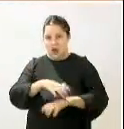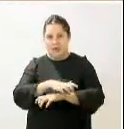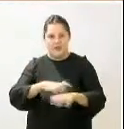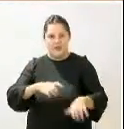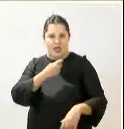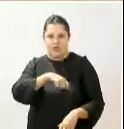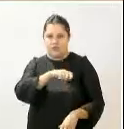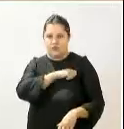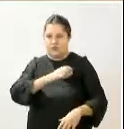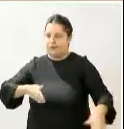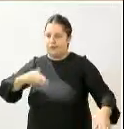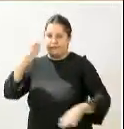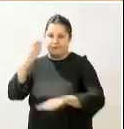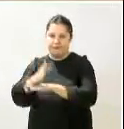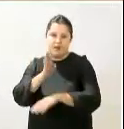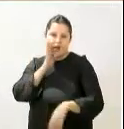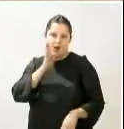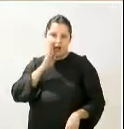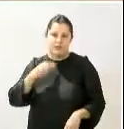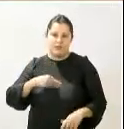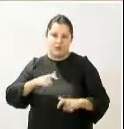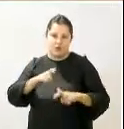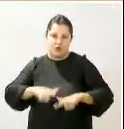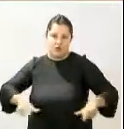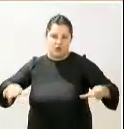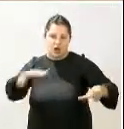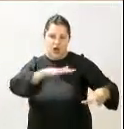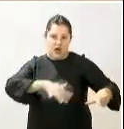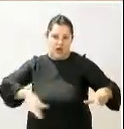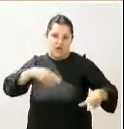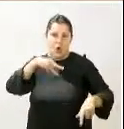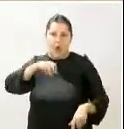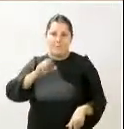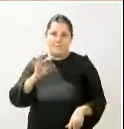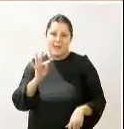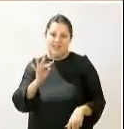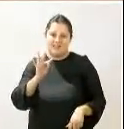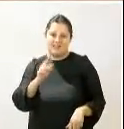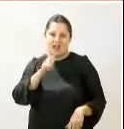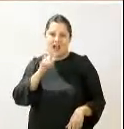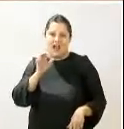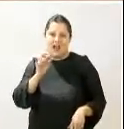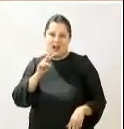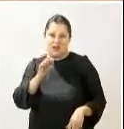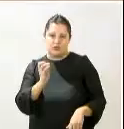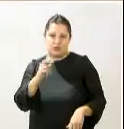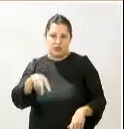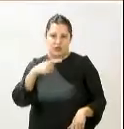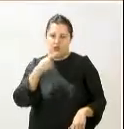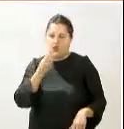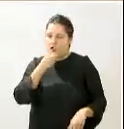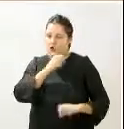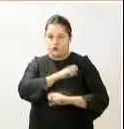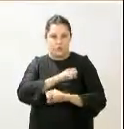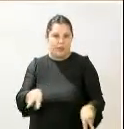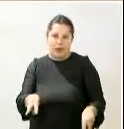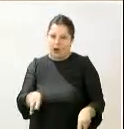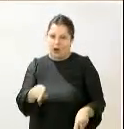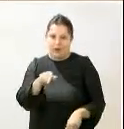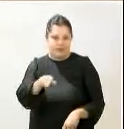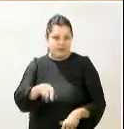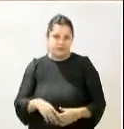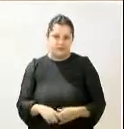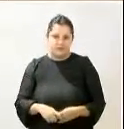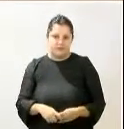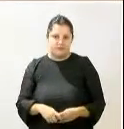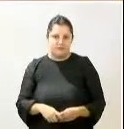acabaron en ese campo de concentración, que fue uno de los más sanguinarios, ¿no? Y los que